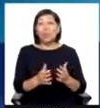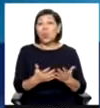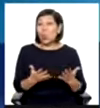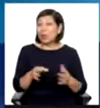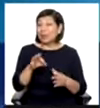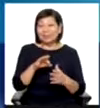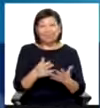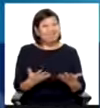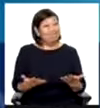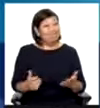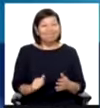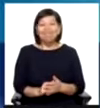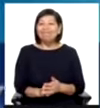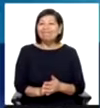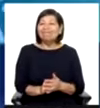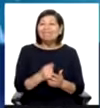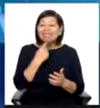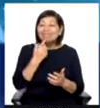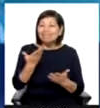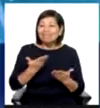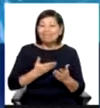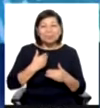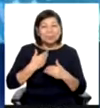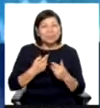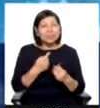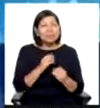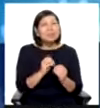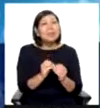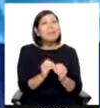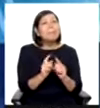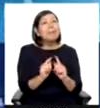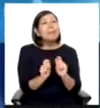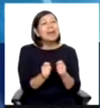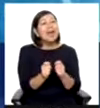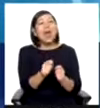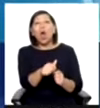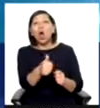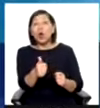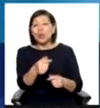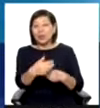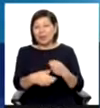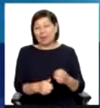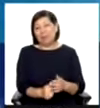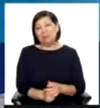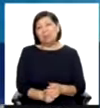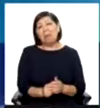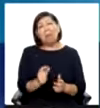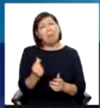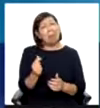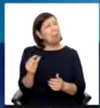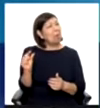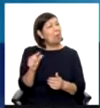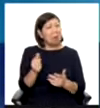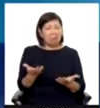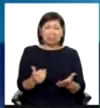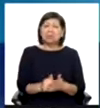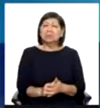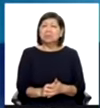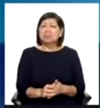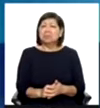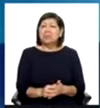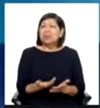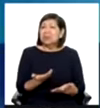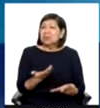hay semilleristas, el INIA se encarga de producir la semilla y se las otorga a los productores a un precio social. Nosotros somos